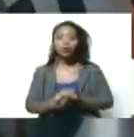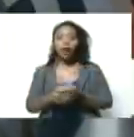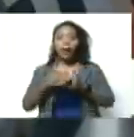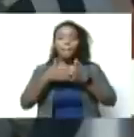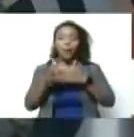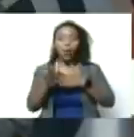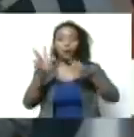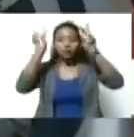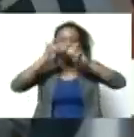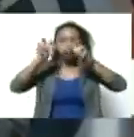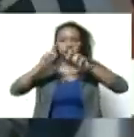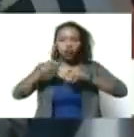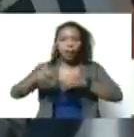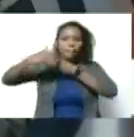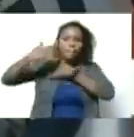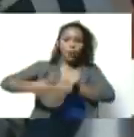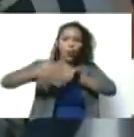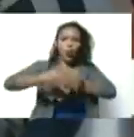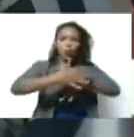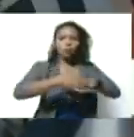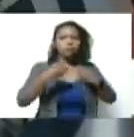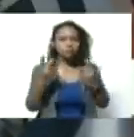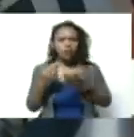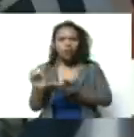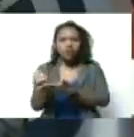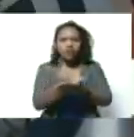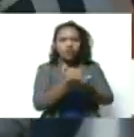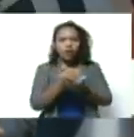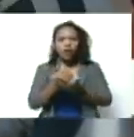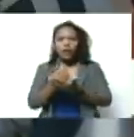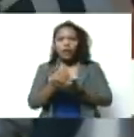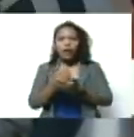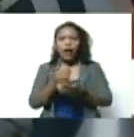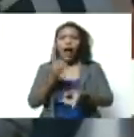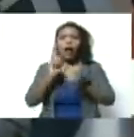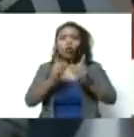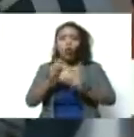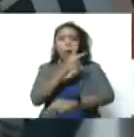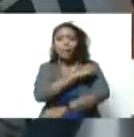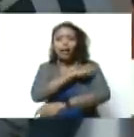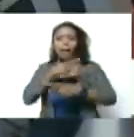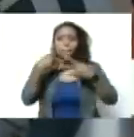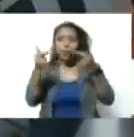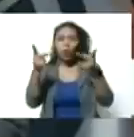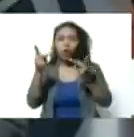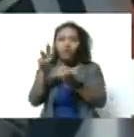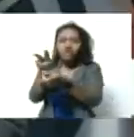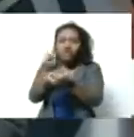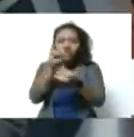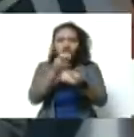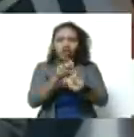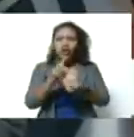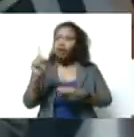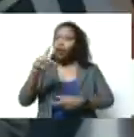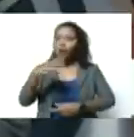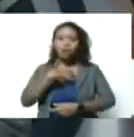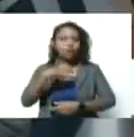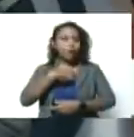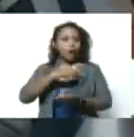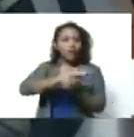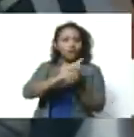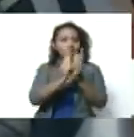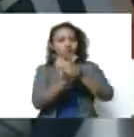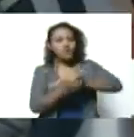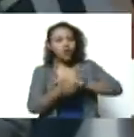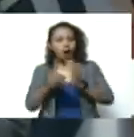de investigaciones en marcha por cobros irregulares en los hospitales públicos. Los hospitales públicos no pueden ser convertidos por